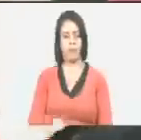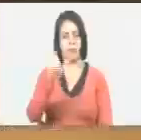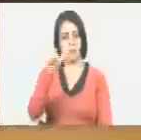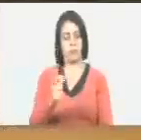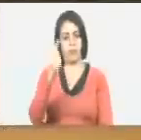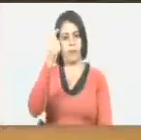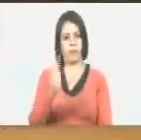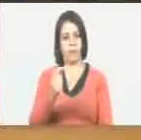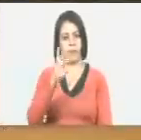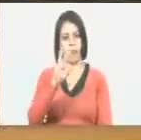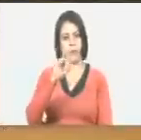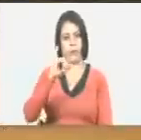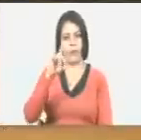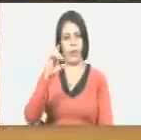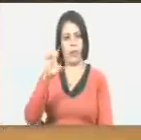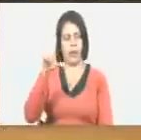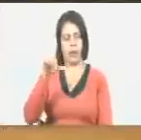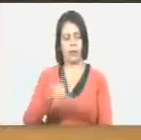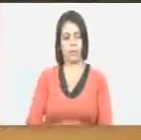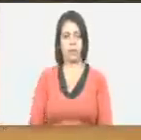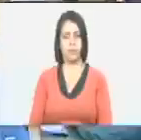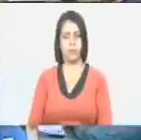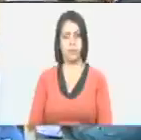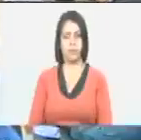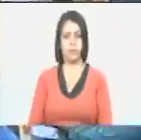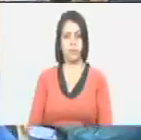palabra al diputado Fidel Vázquez.